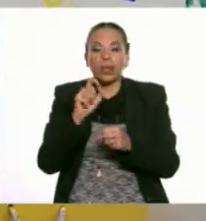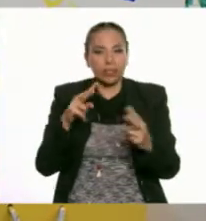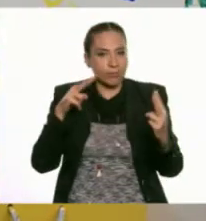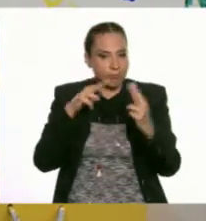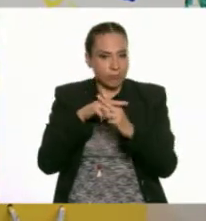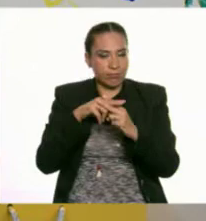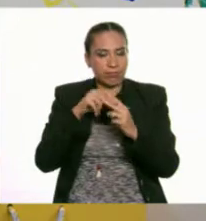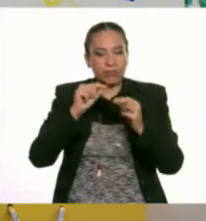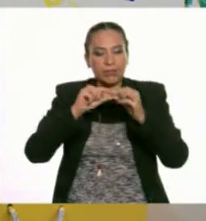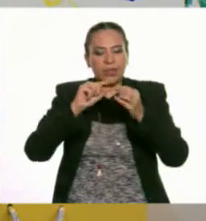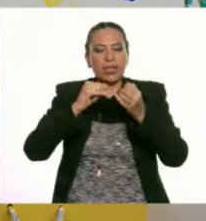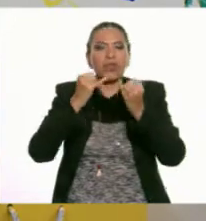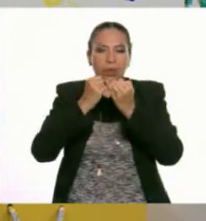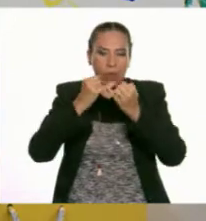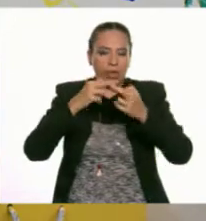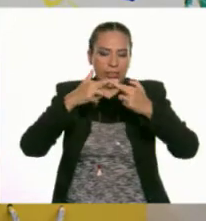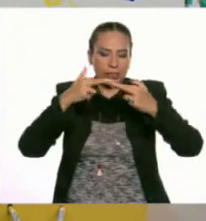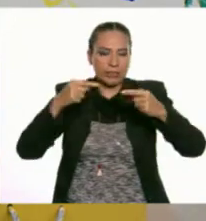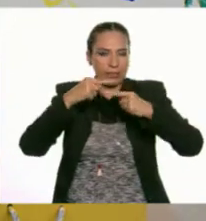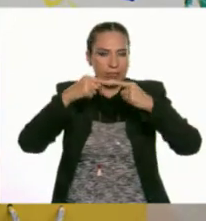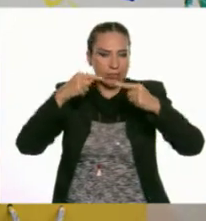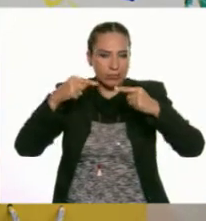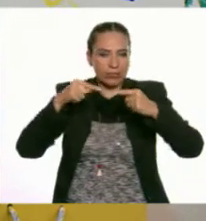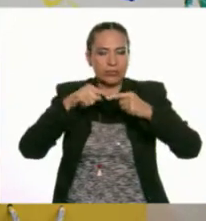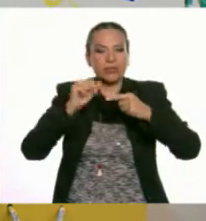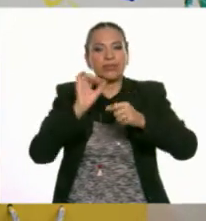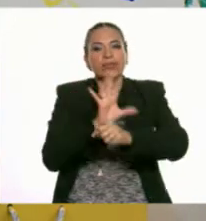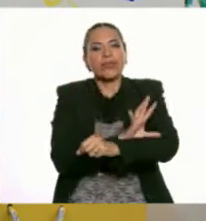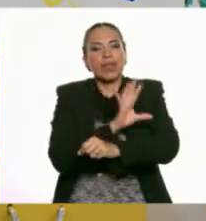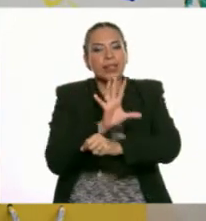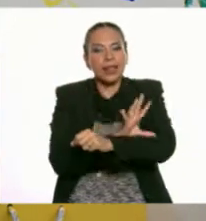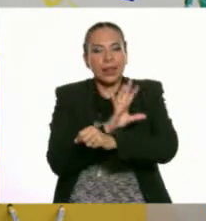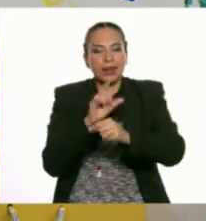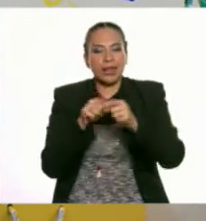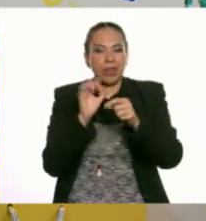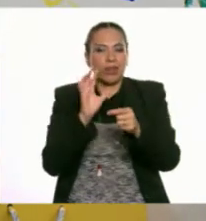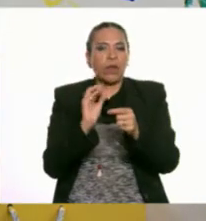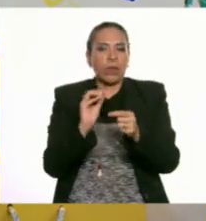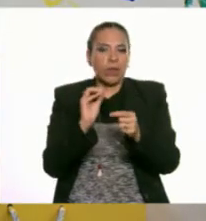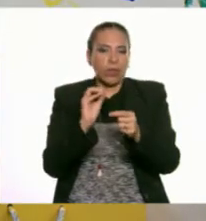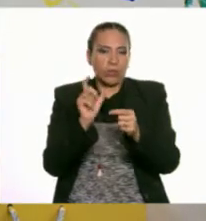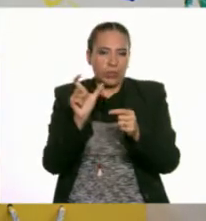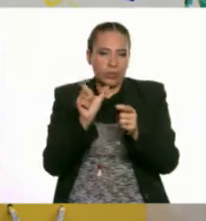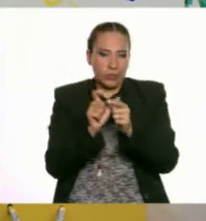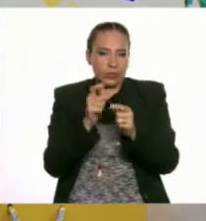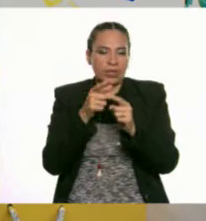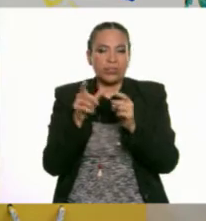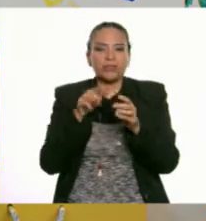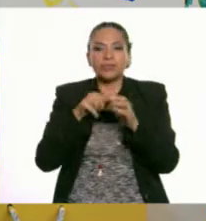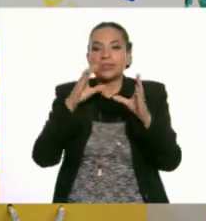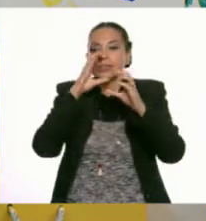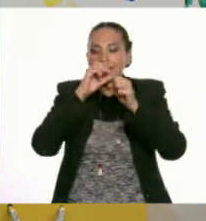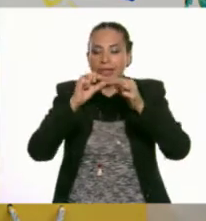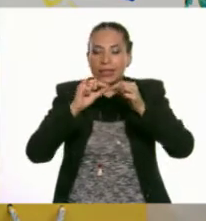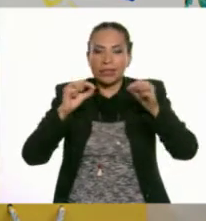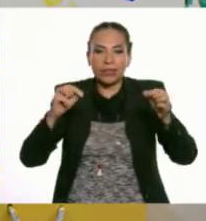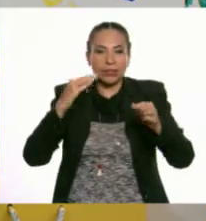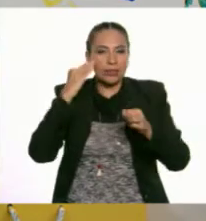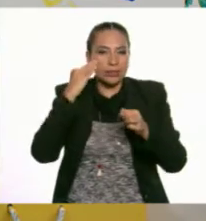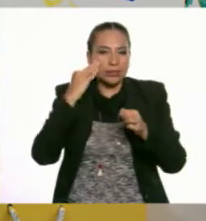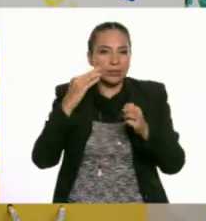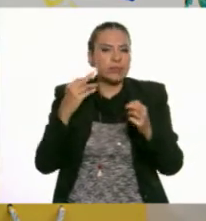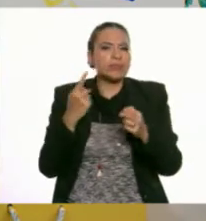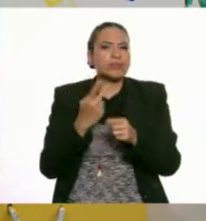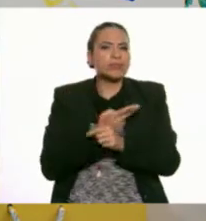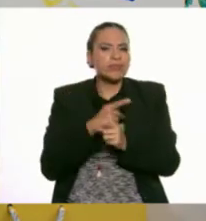conectabas alambre a una batería o una pila, el alambre se calentaba. Y si lo dejabas mucho colocado,